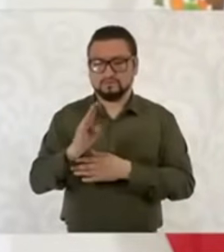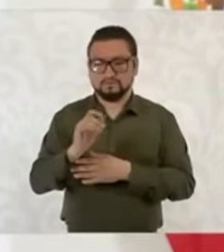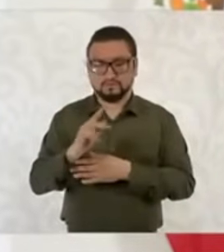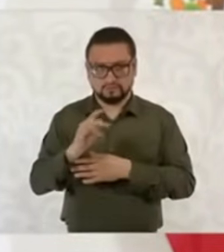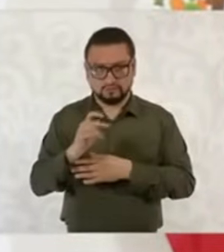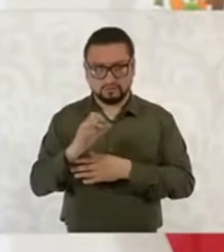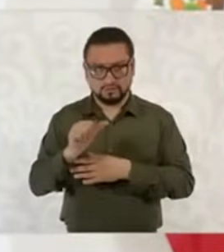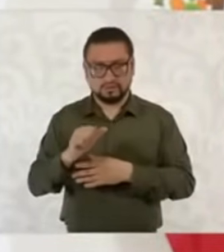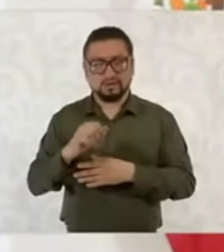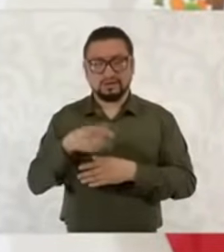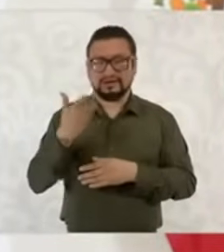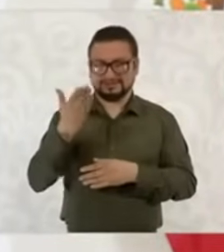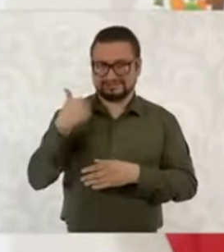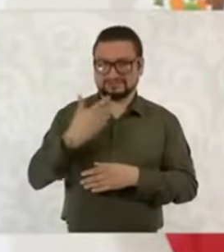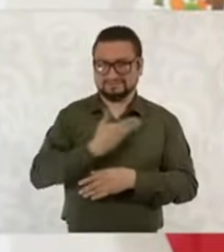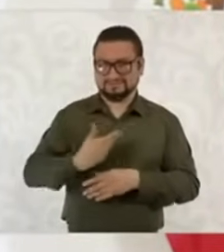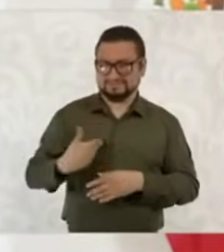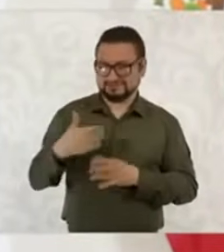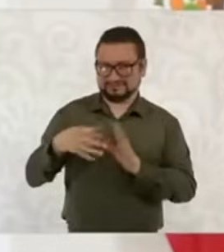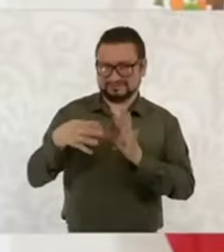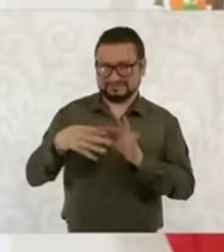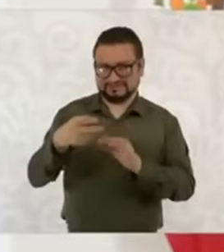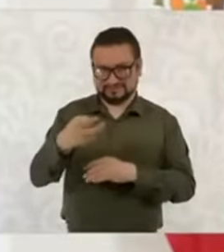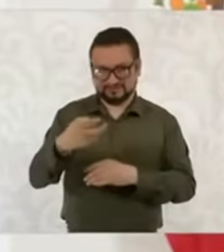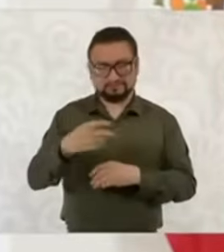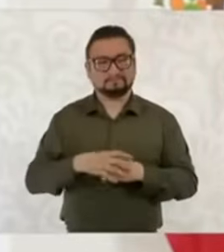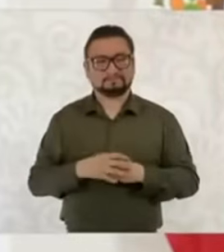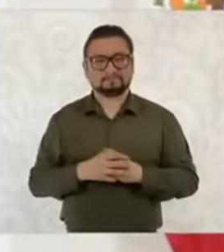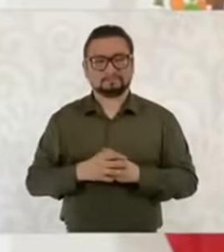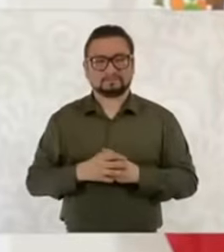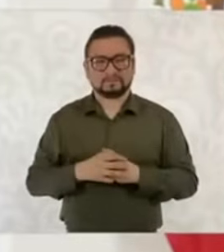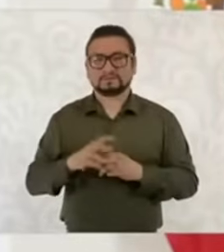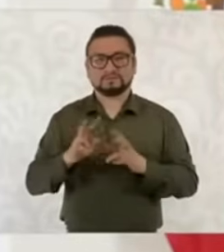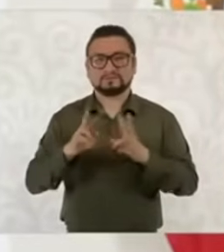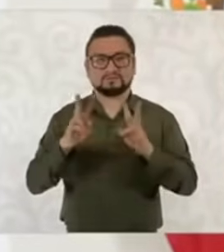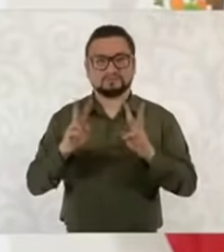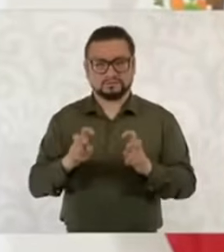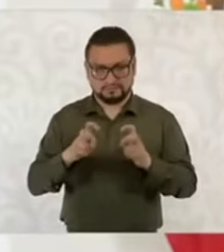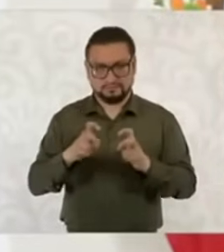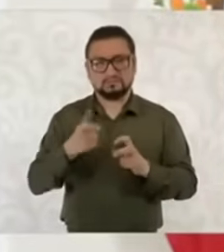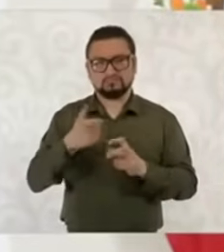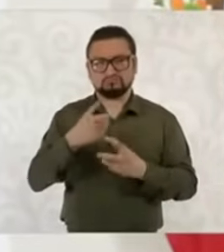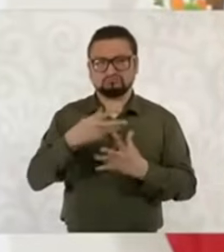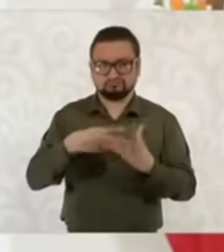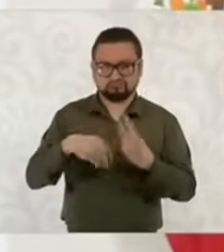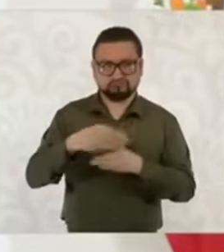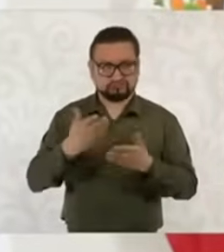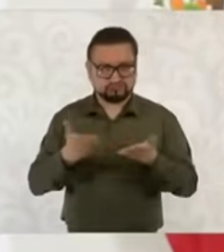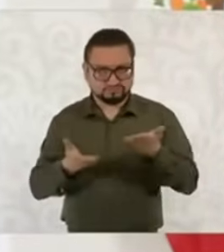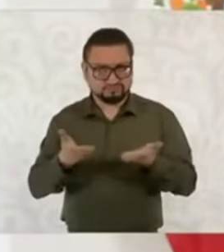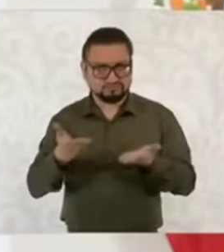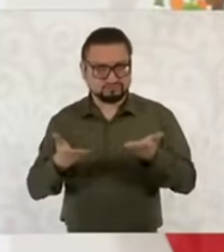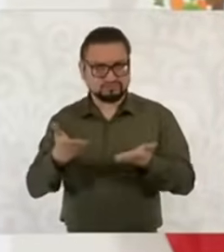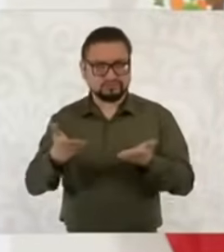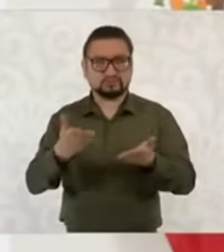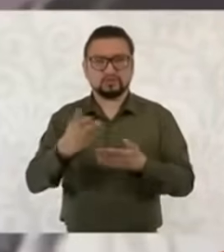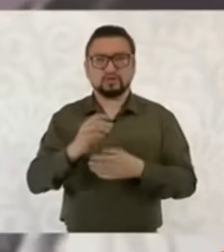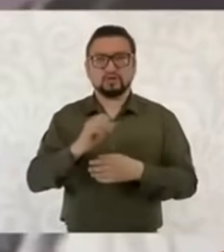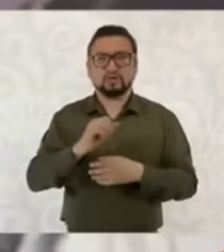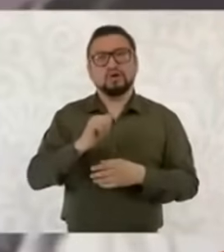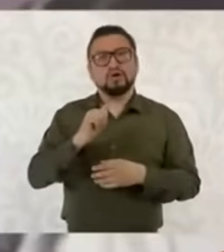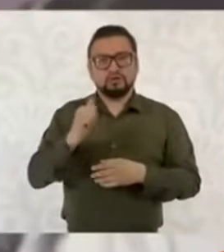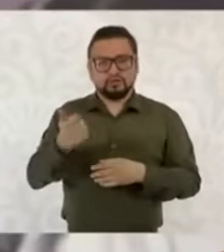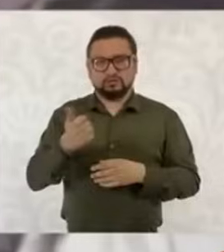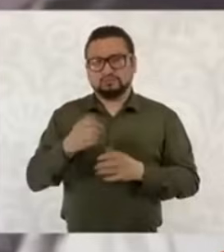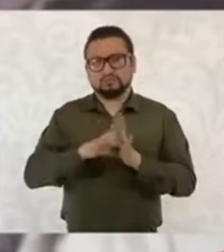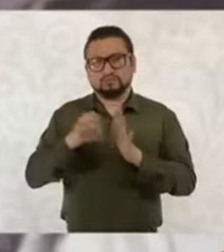anunció la presidenta la semana pasada. Es un tema de armonía fiscal. En otras jurisdicciones, por